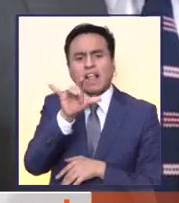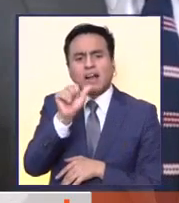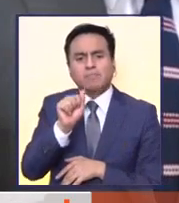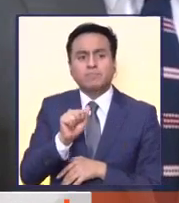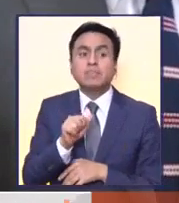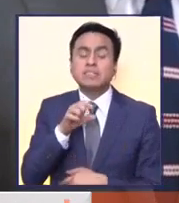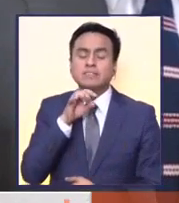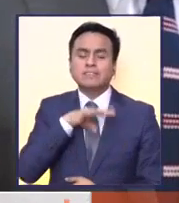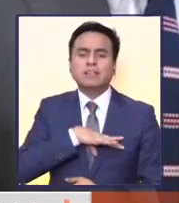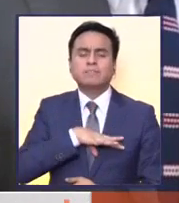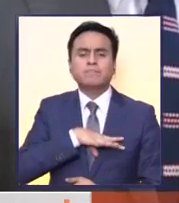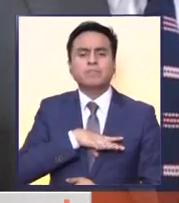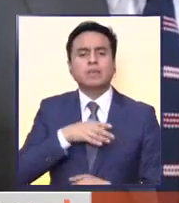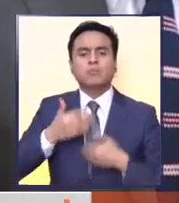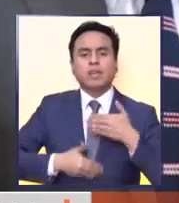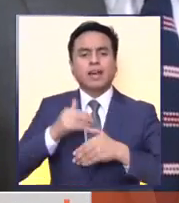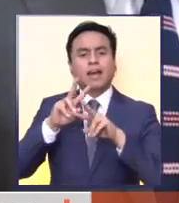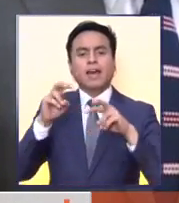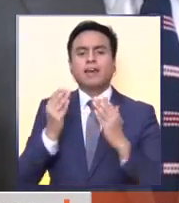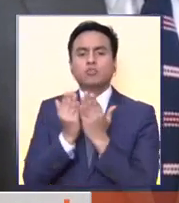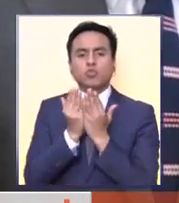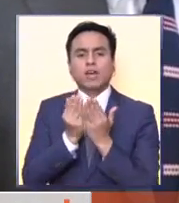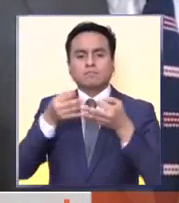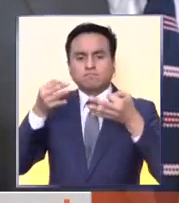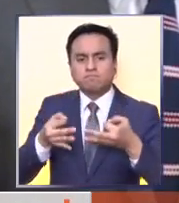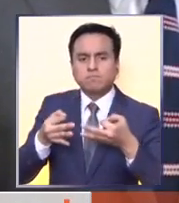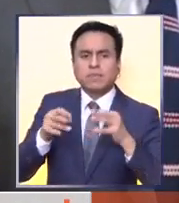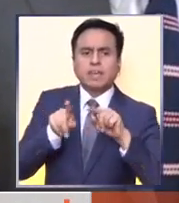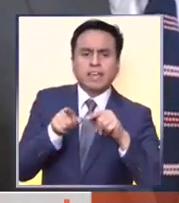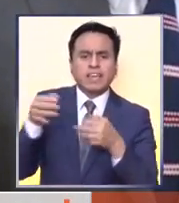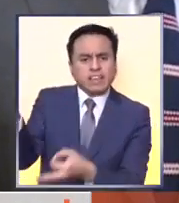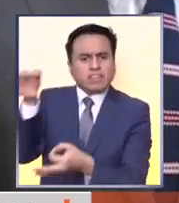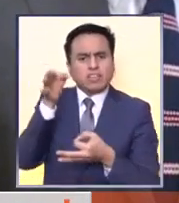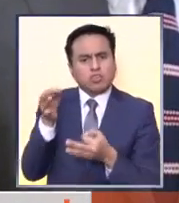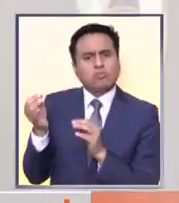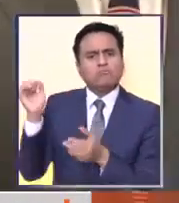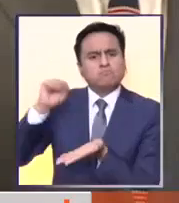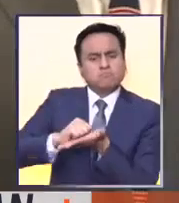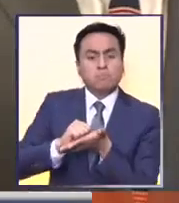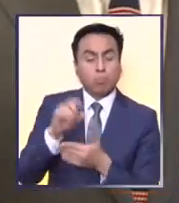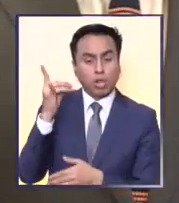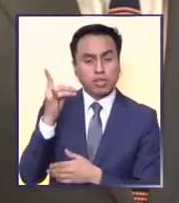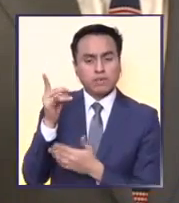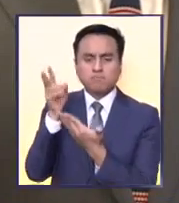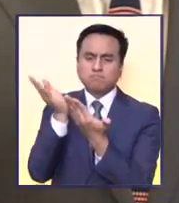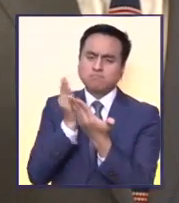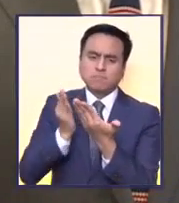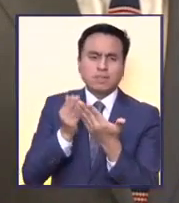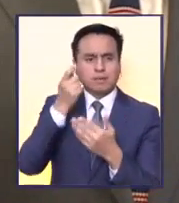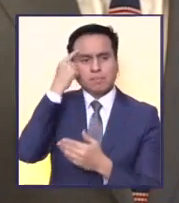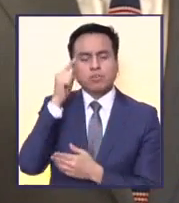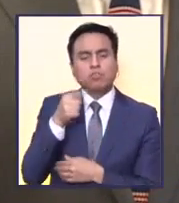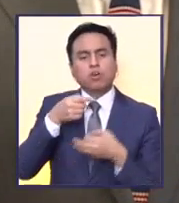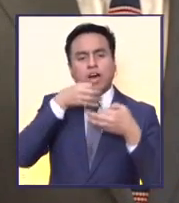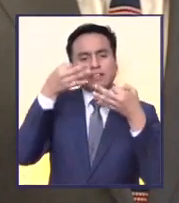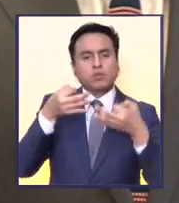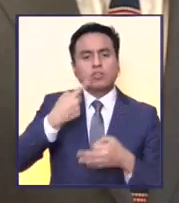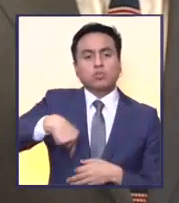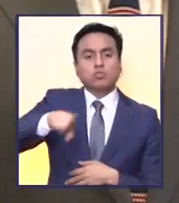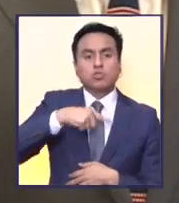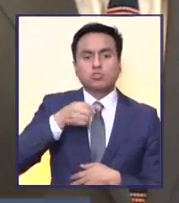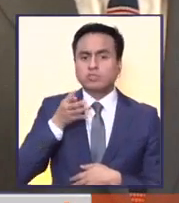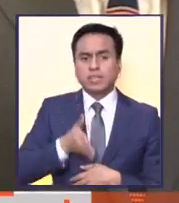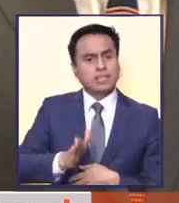Chile procederá a estudiar detenidamente el escrito que ha presentado Bolivia. En todo caso, les quiero asegurar que nosotros